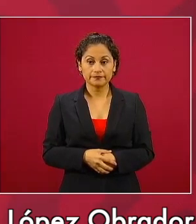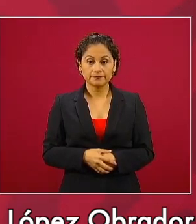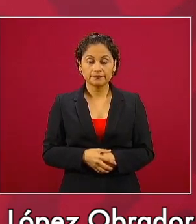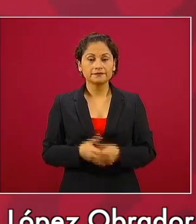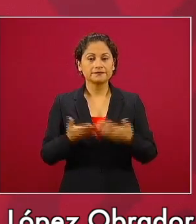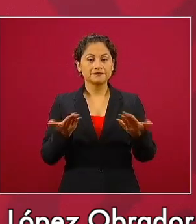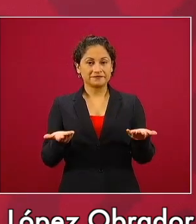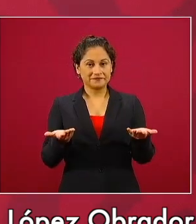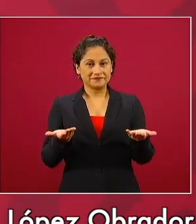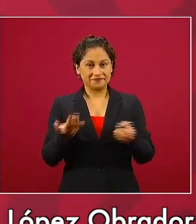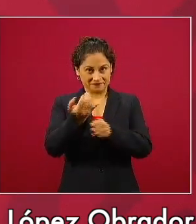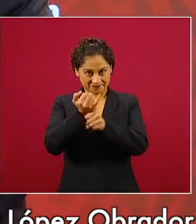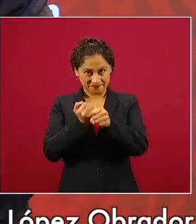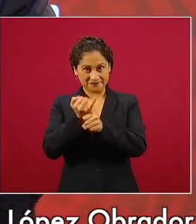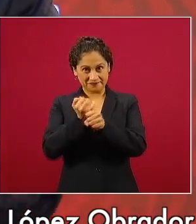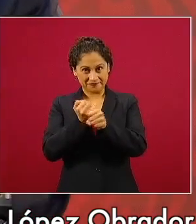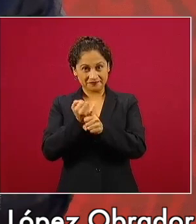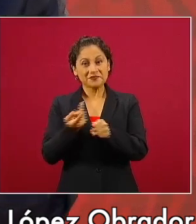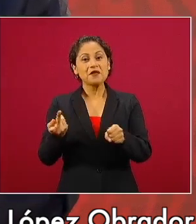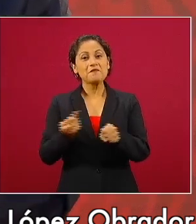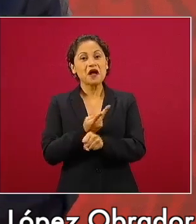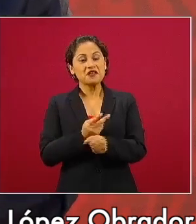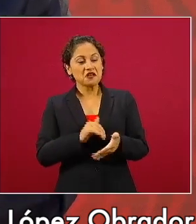¿cómo estaba ahí el enjuague?